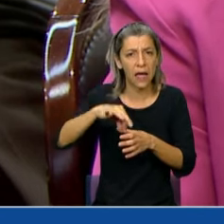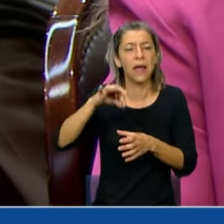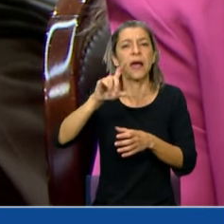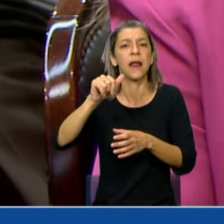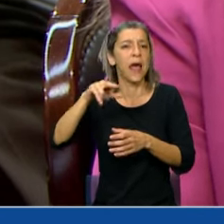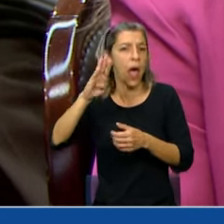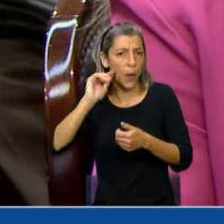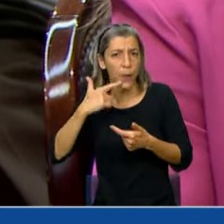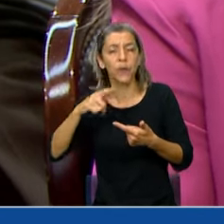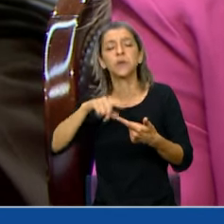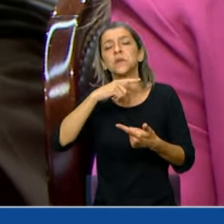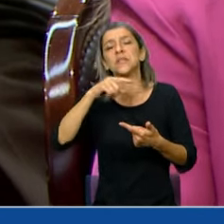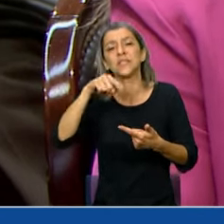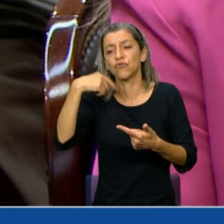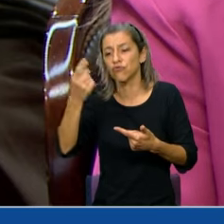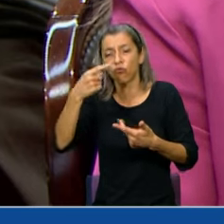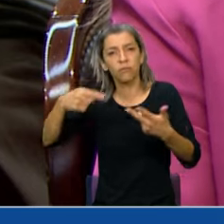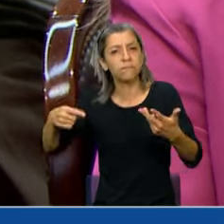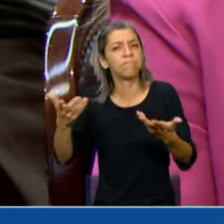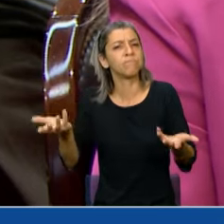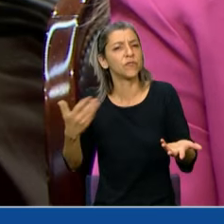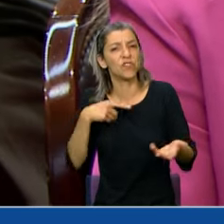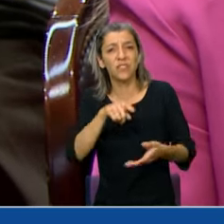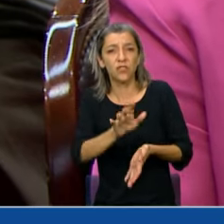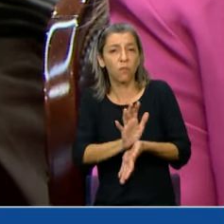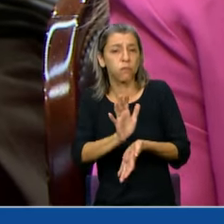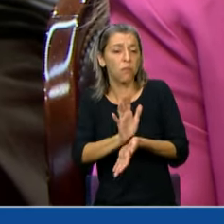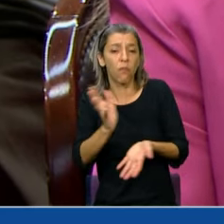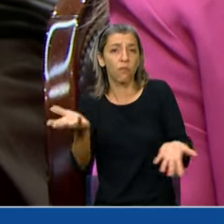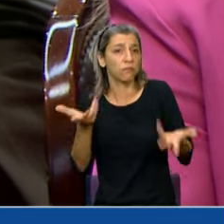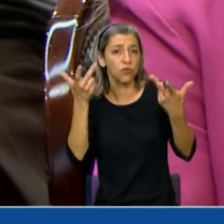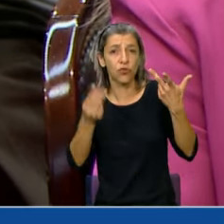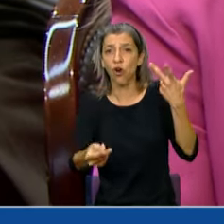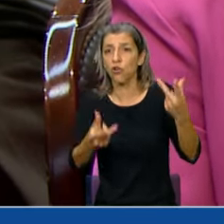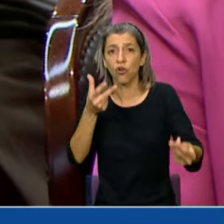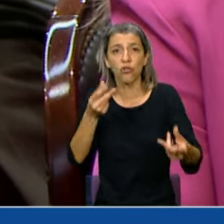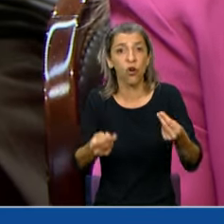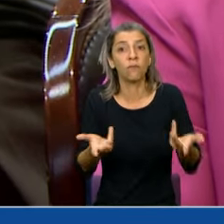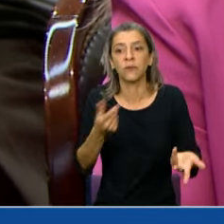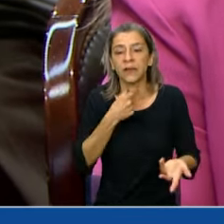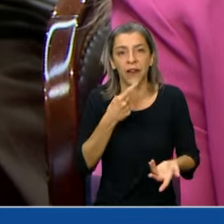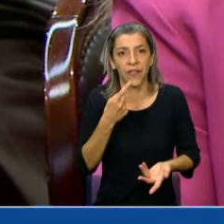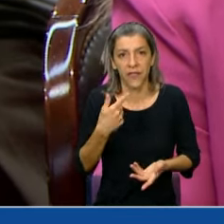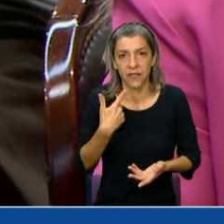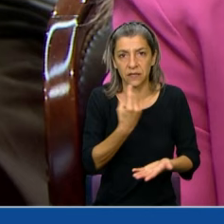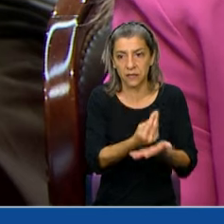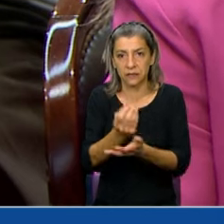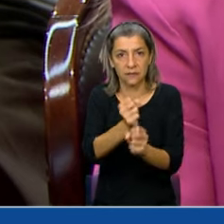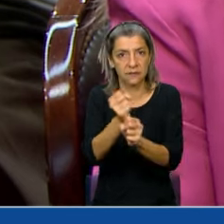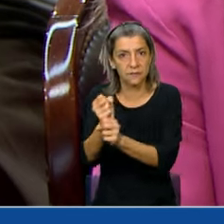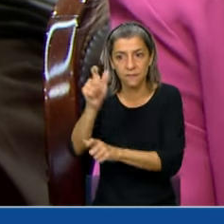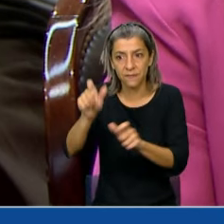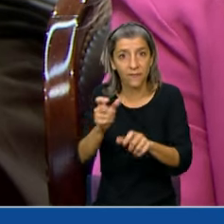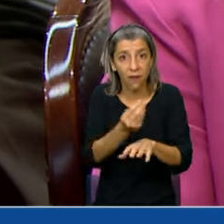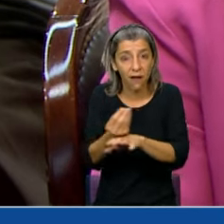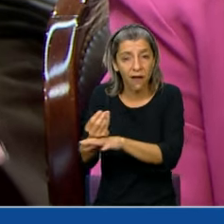esto claramente es de decir no a más de 55,000 trabajadores que forman